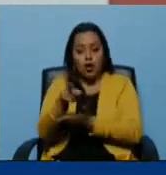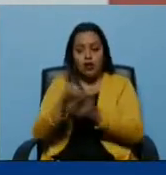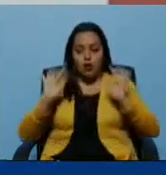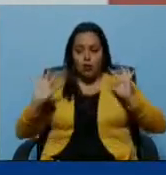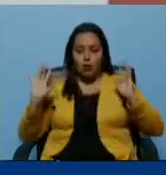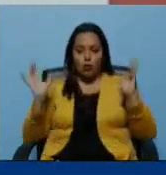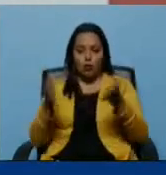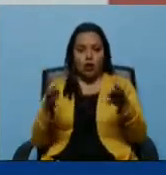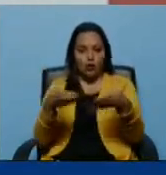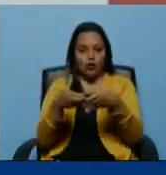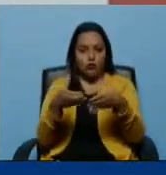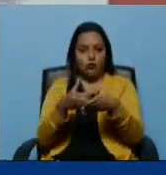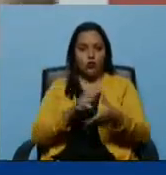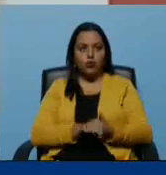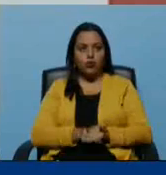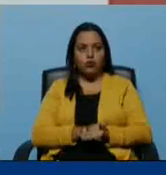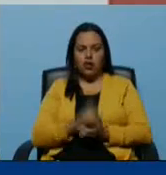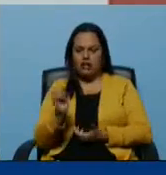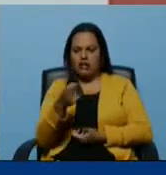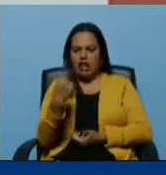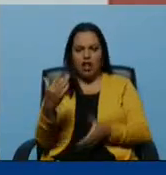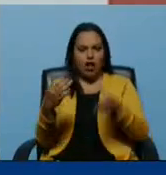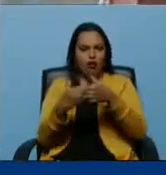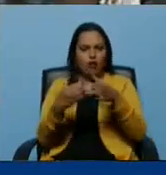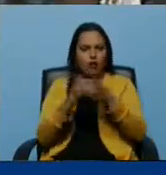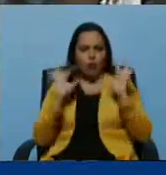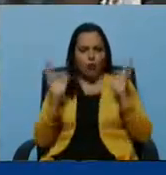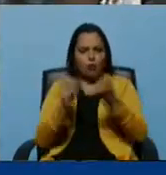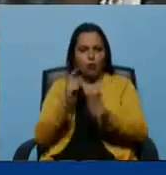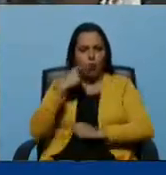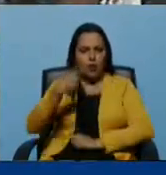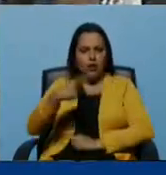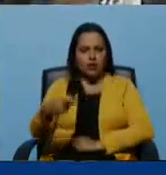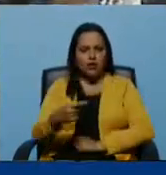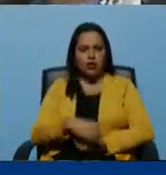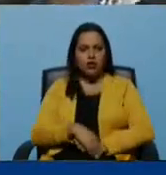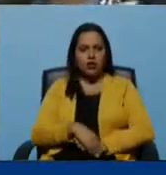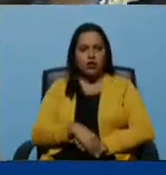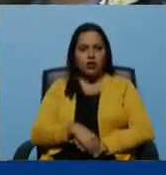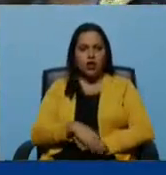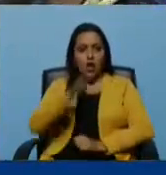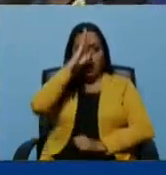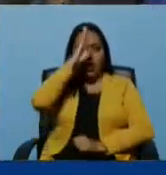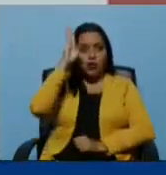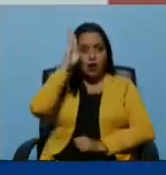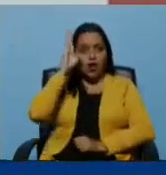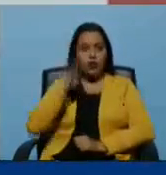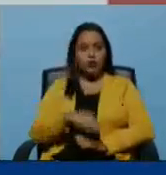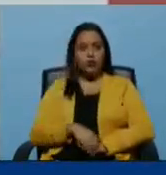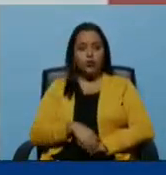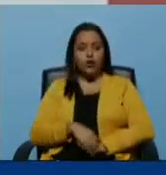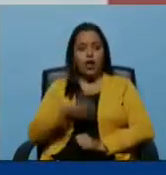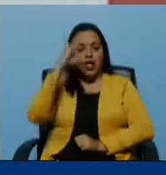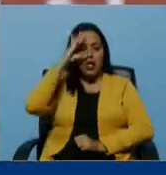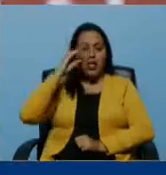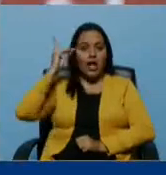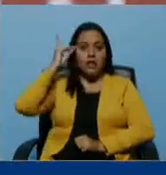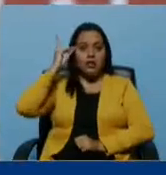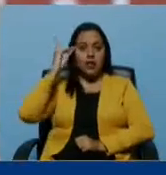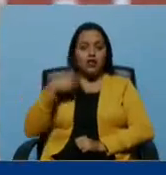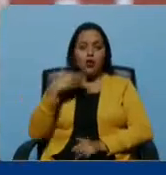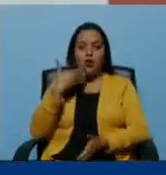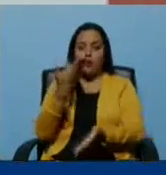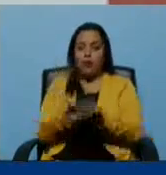conglomerado, de este colectivo político, Diosdado, Delcy,